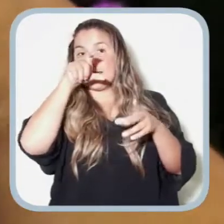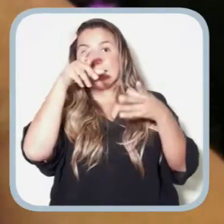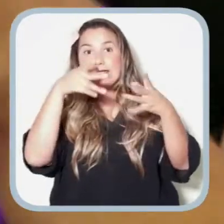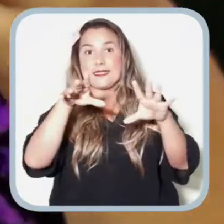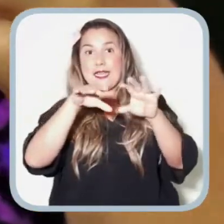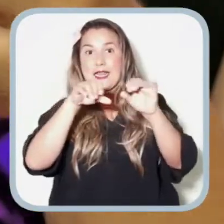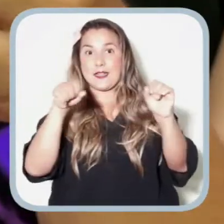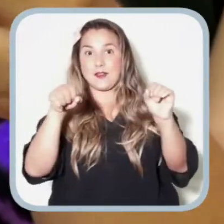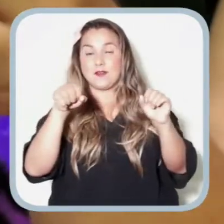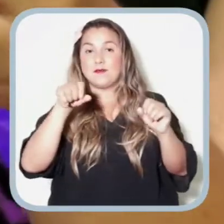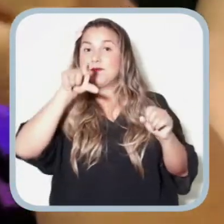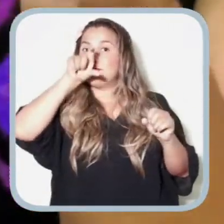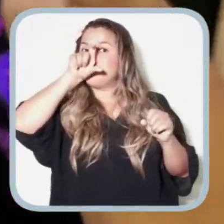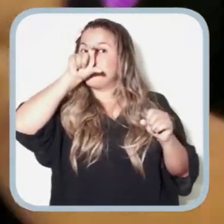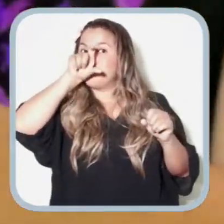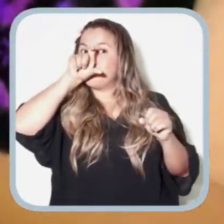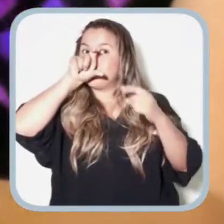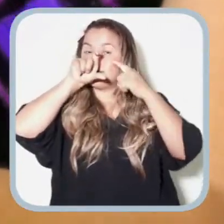ver